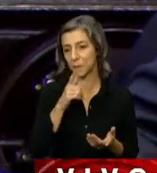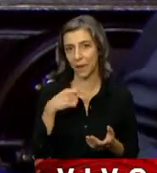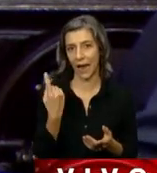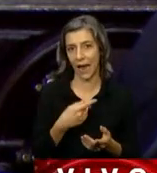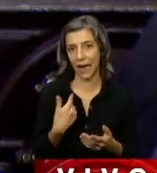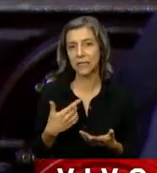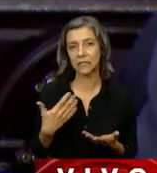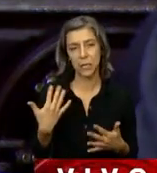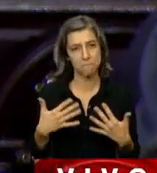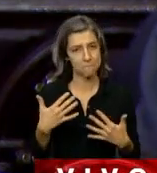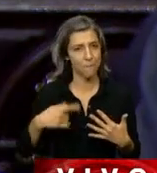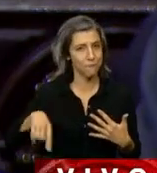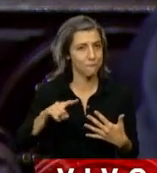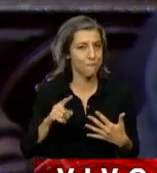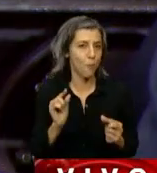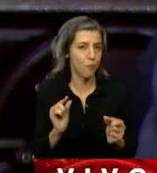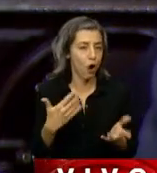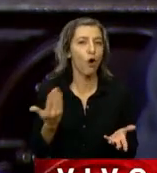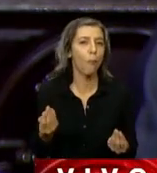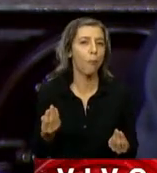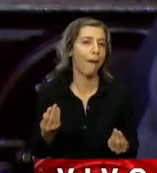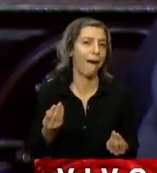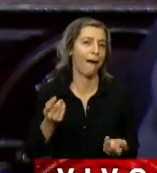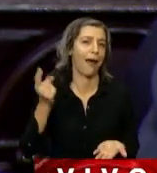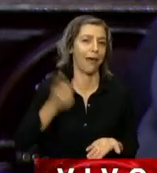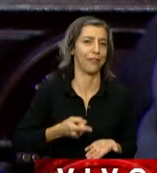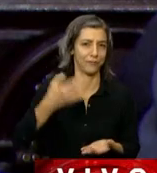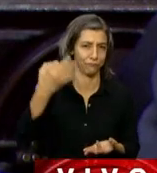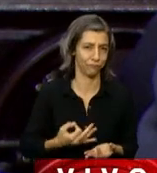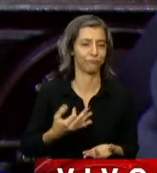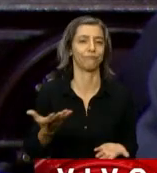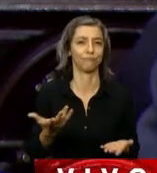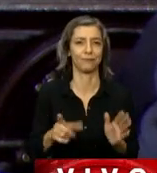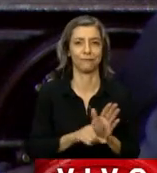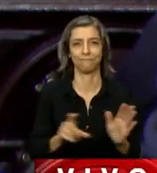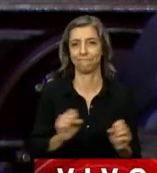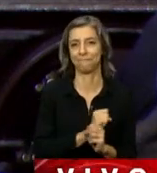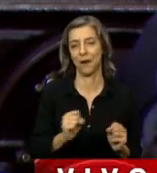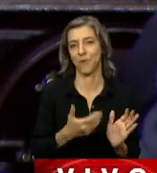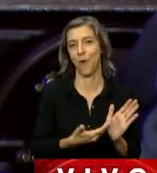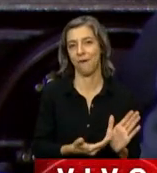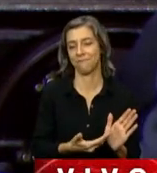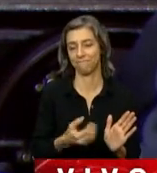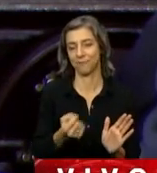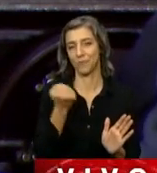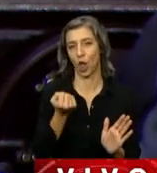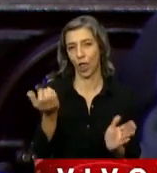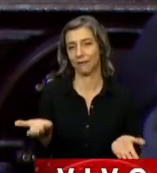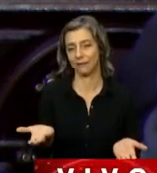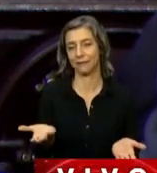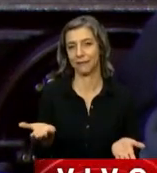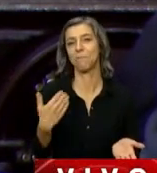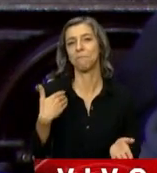apurarnos. Así podemos definitivamente contar con la aprobación de esta ley y